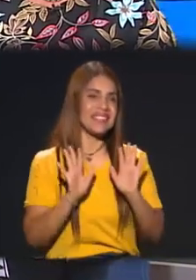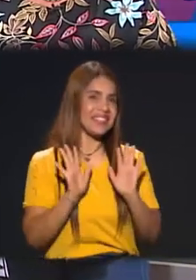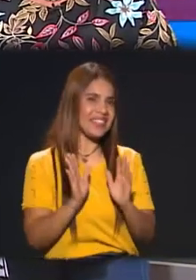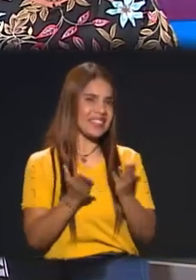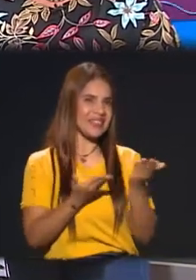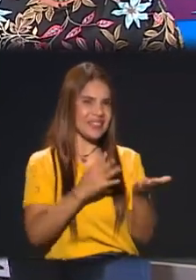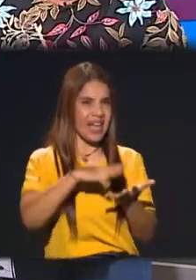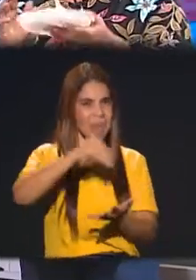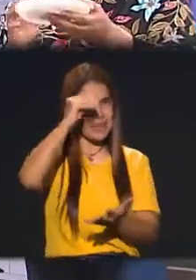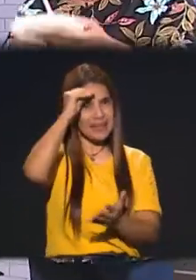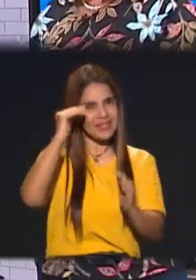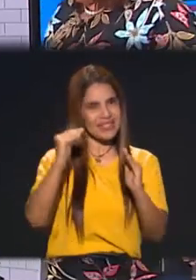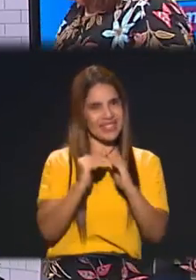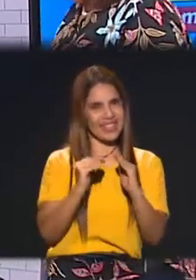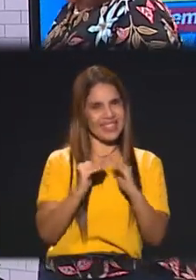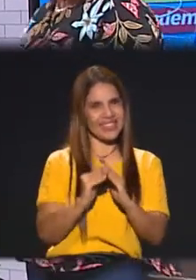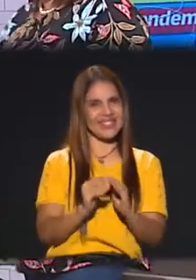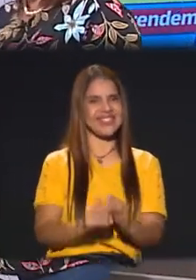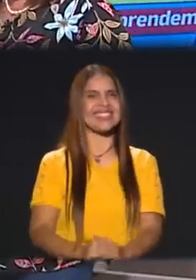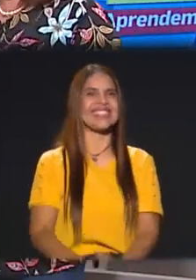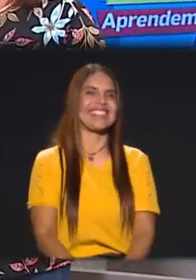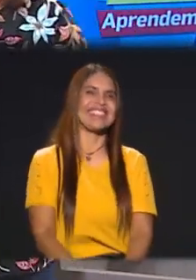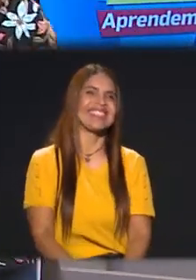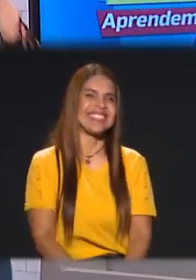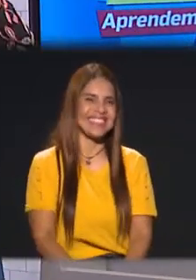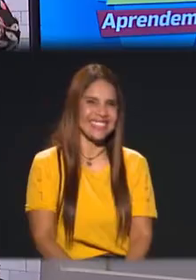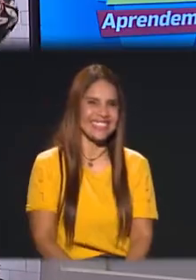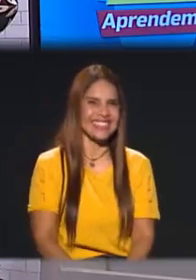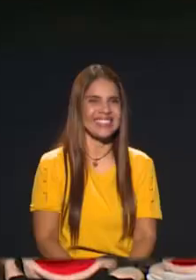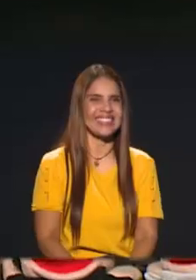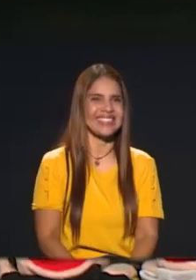casa aprendemos. Literal, ¿no? A comerciales.